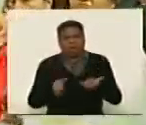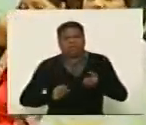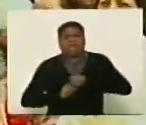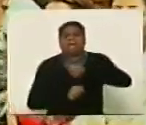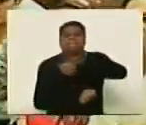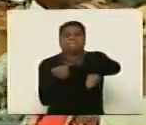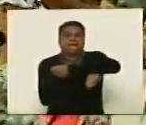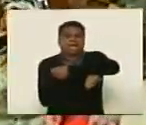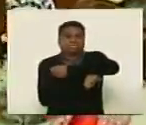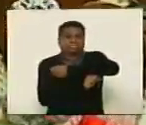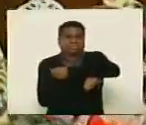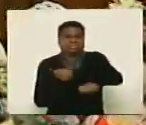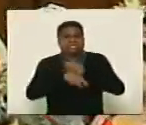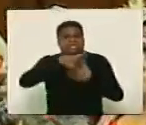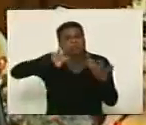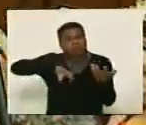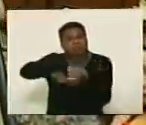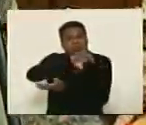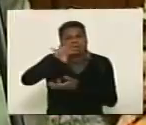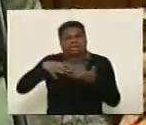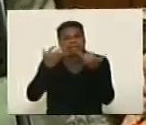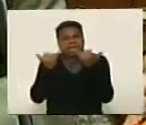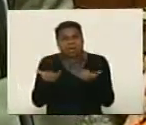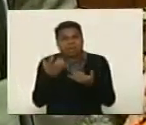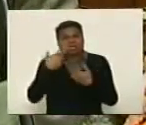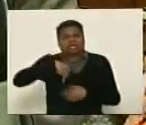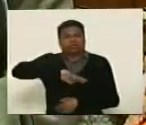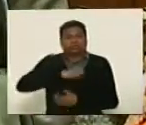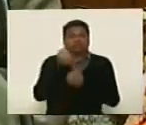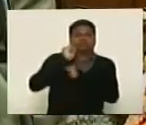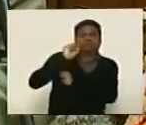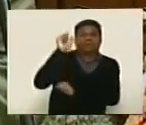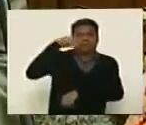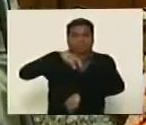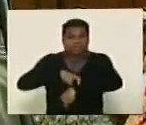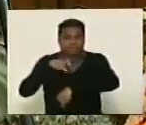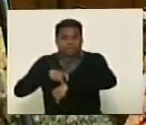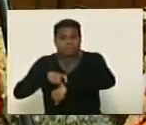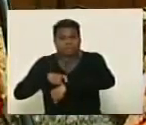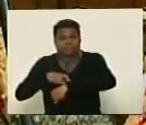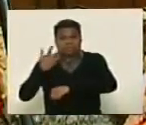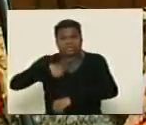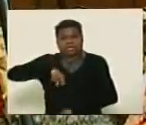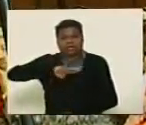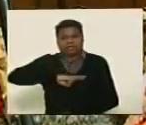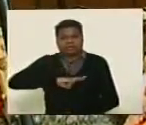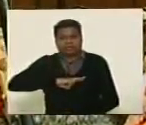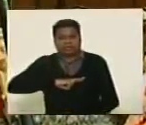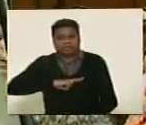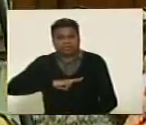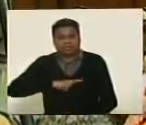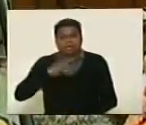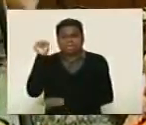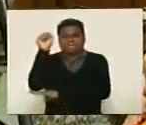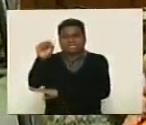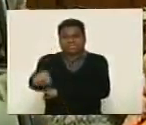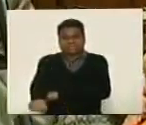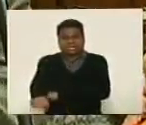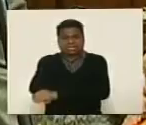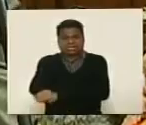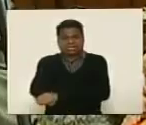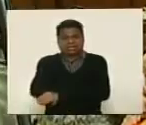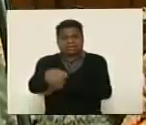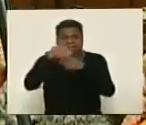esta guerra que estamos enfrentando en estos momentos y que tenemos que vencer para